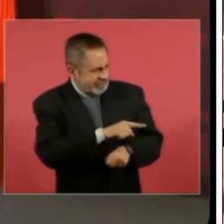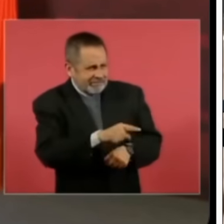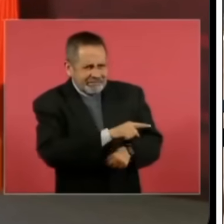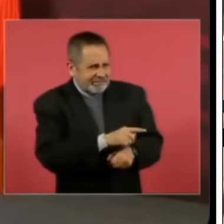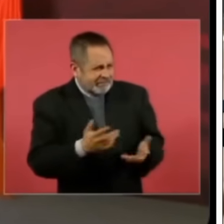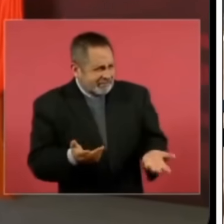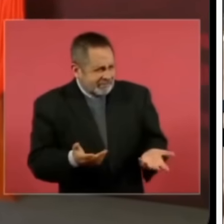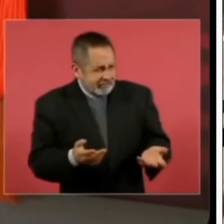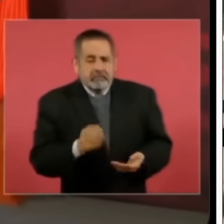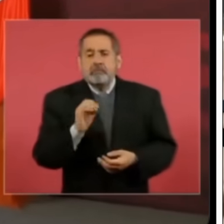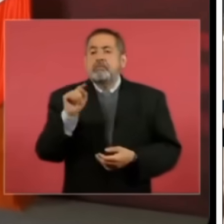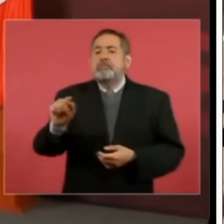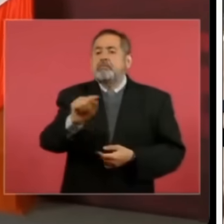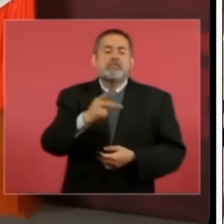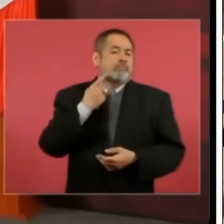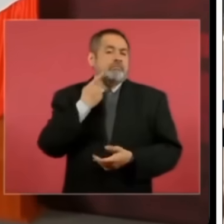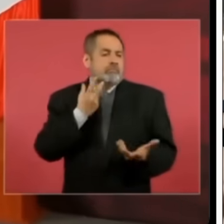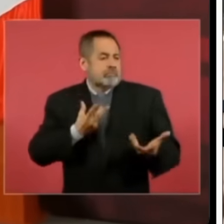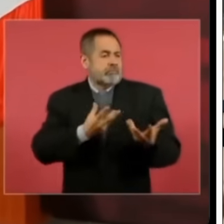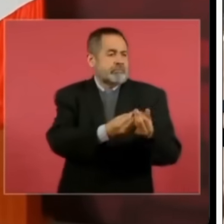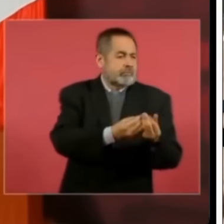O a políticos que se dedicaban a eso.